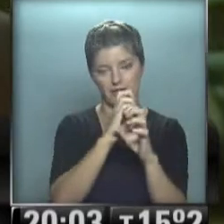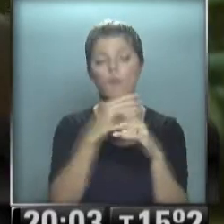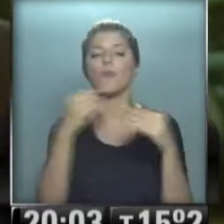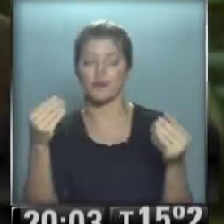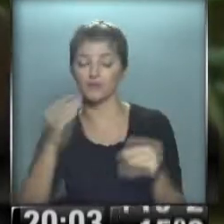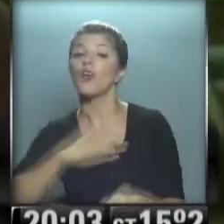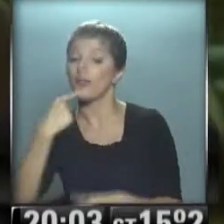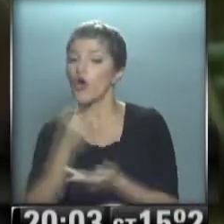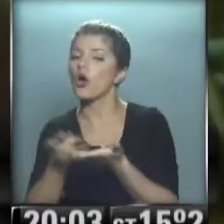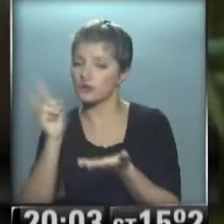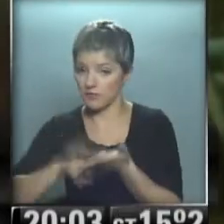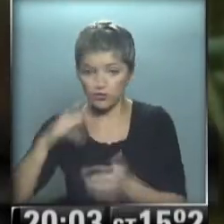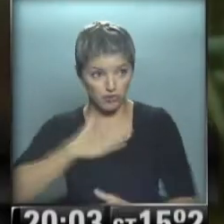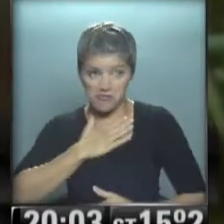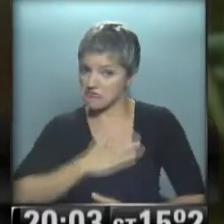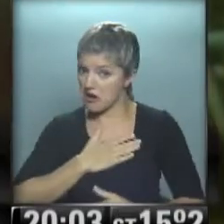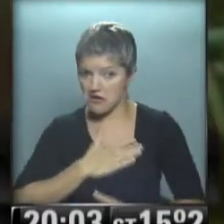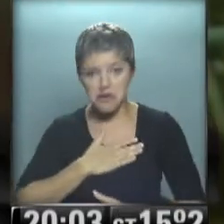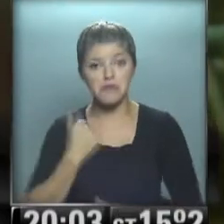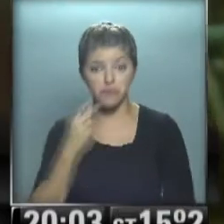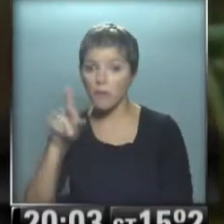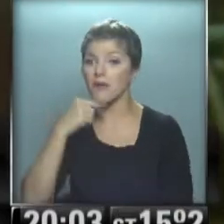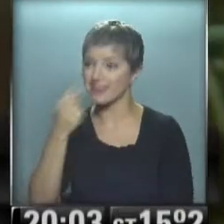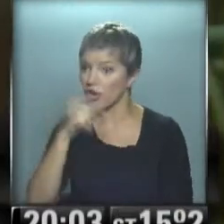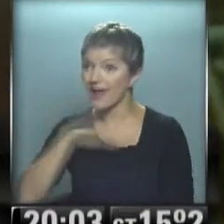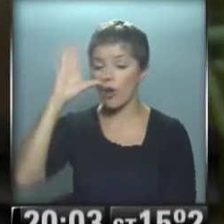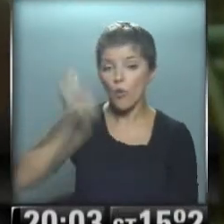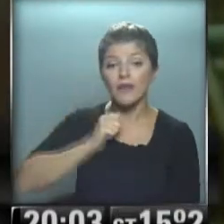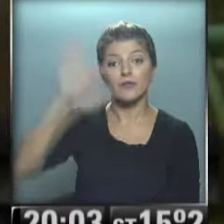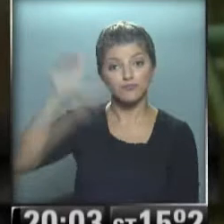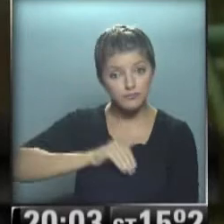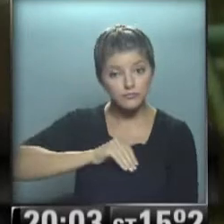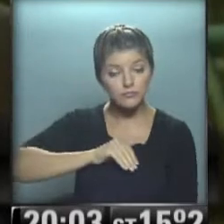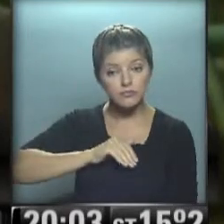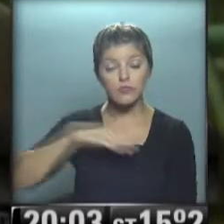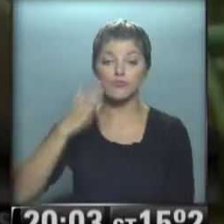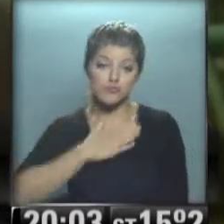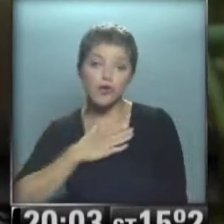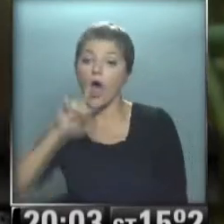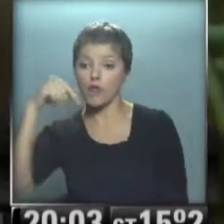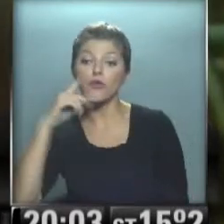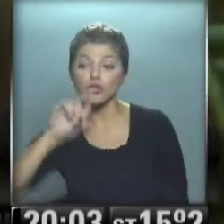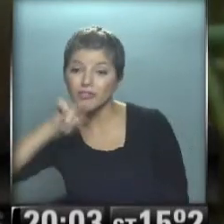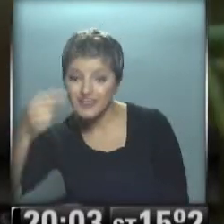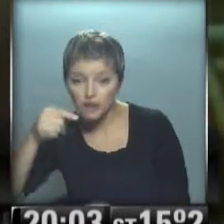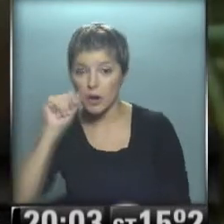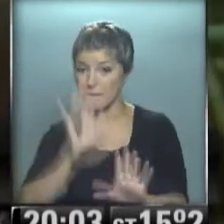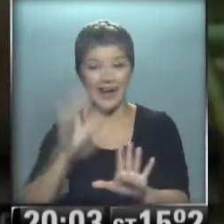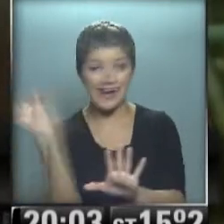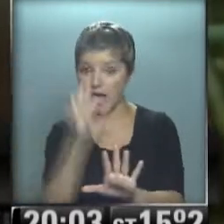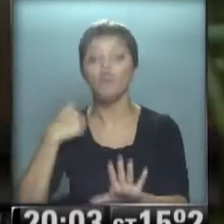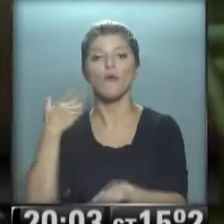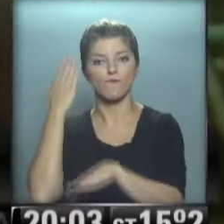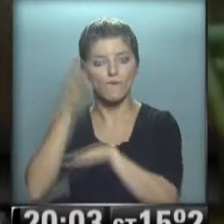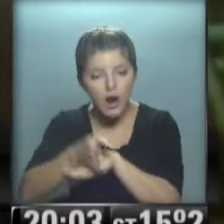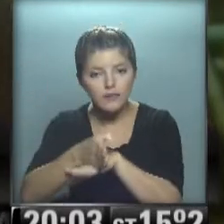le repito, con toda tranquilidad, ni bien supe que el fiscal quería pedir mi indagatoria, al día siguiente, no esperé ni 24 horas,